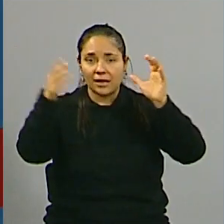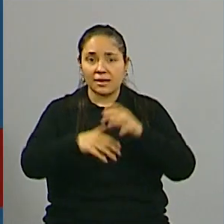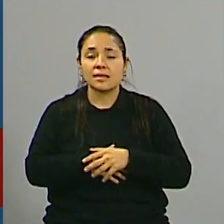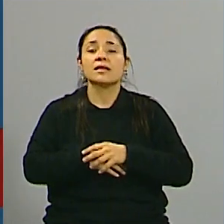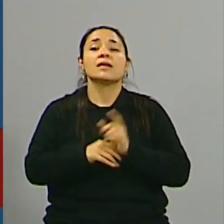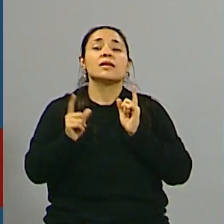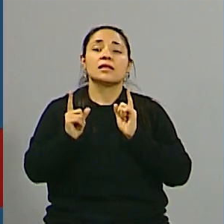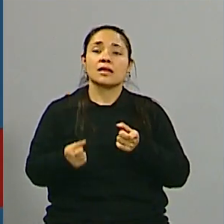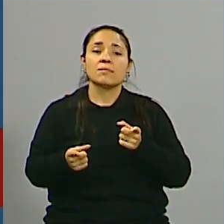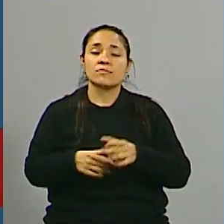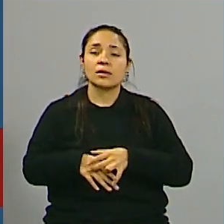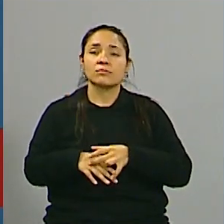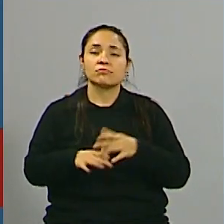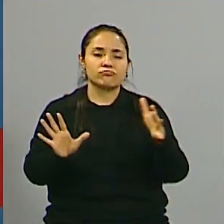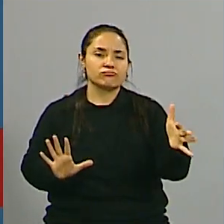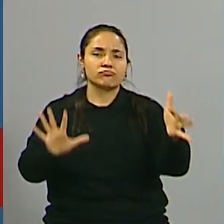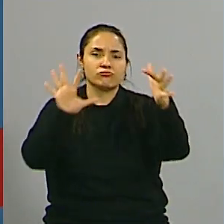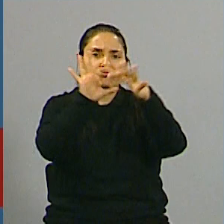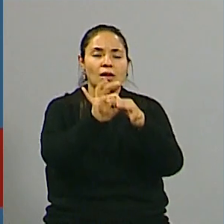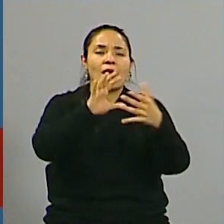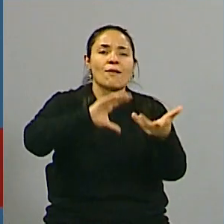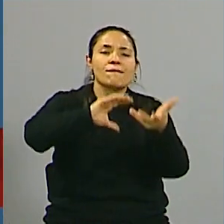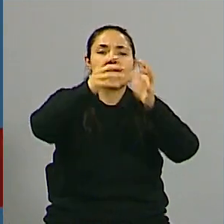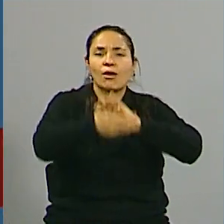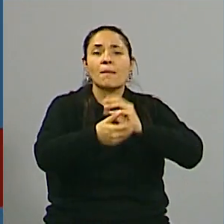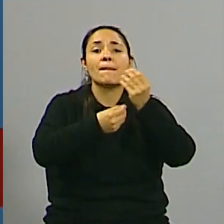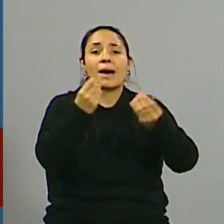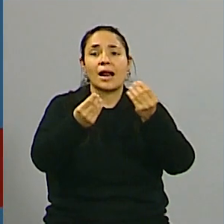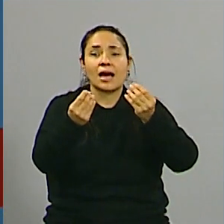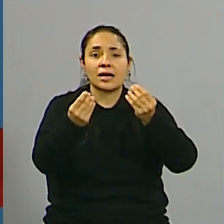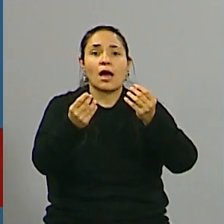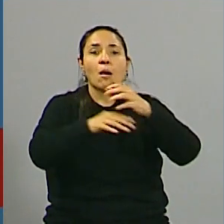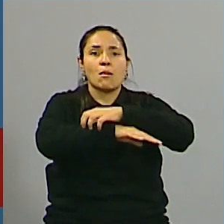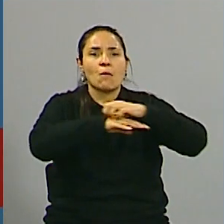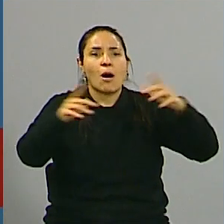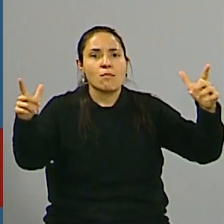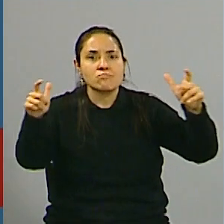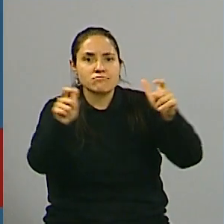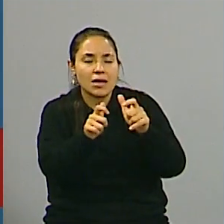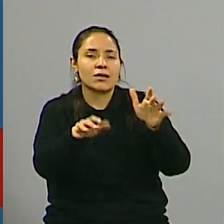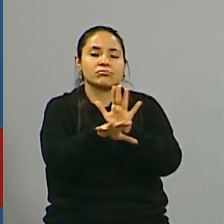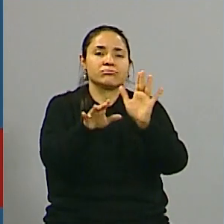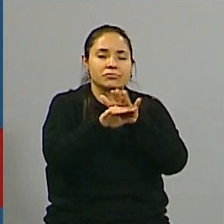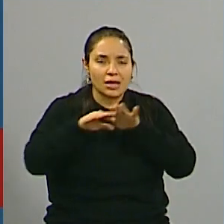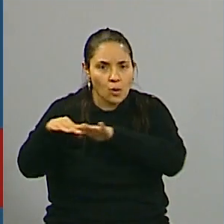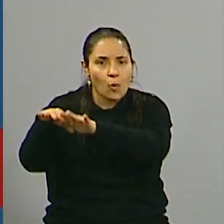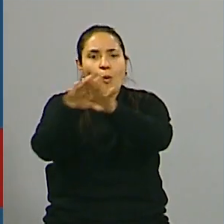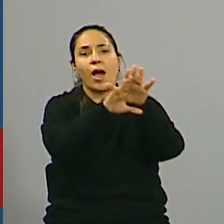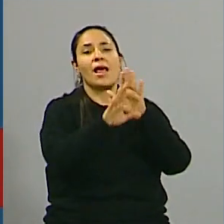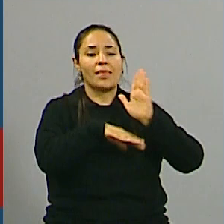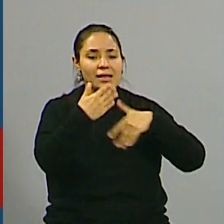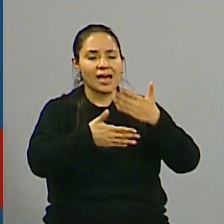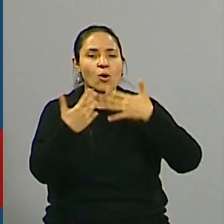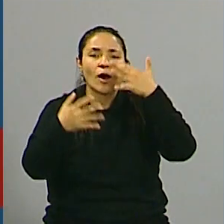también se relacionan también con estrategias para reducir la pobreza, generar equidad, desarrollo